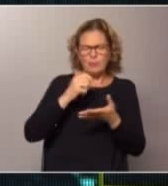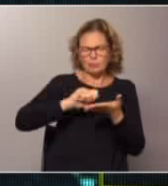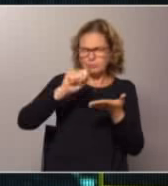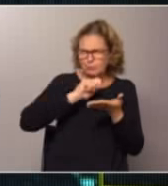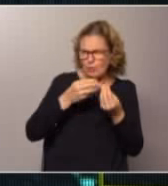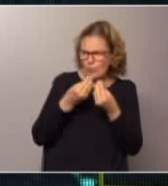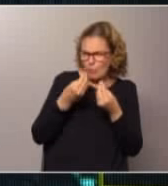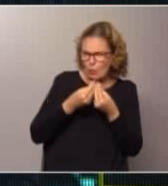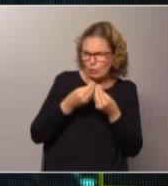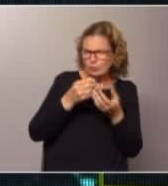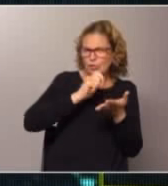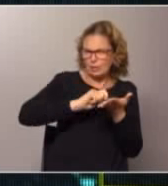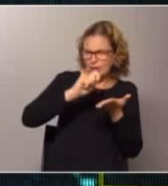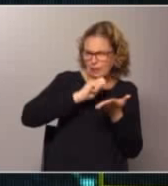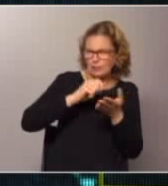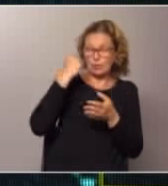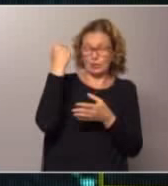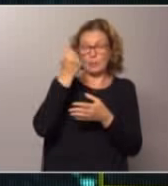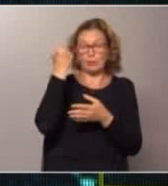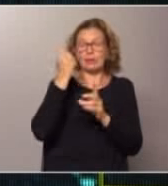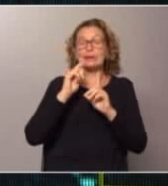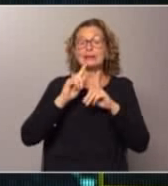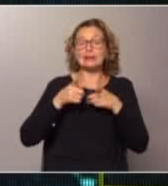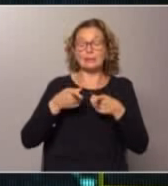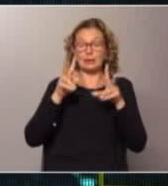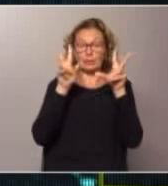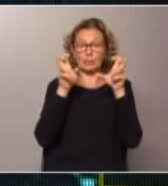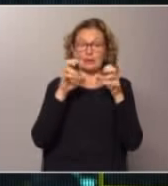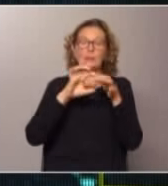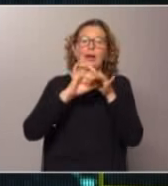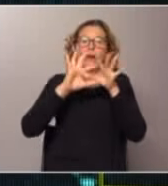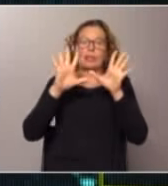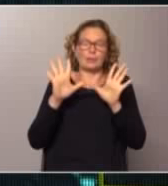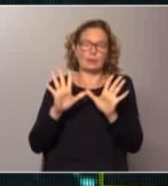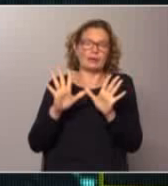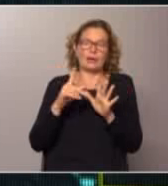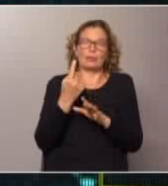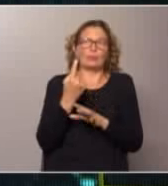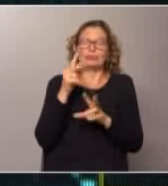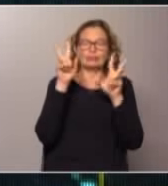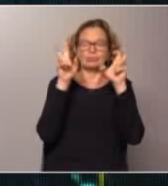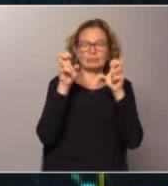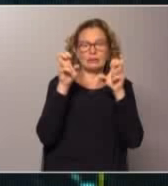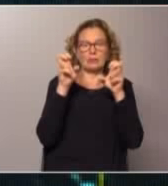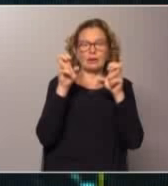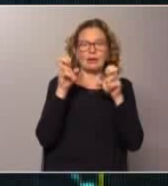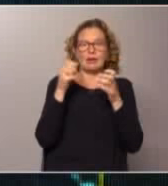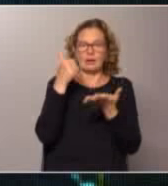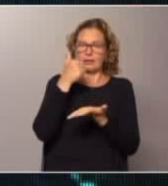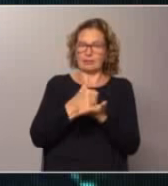cantidad de libros de una cantidad de libros importantes donde el tema de la democracia es uno de los temas